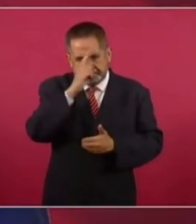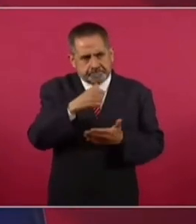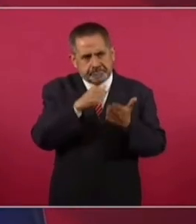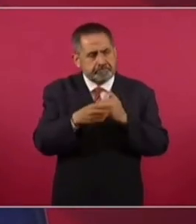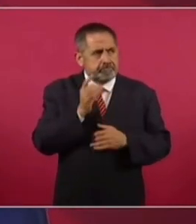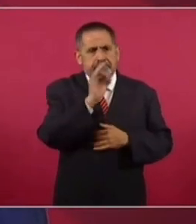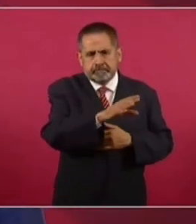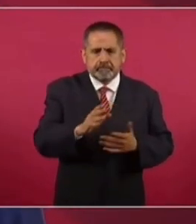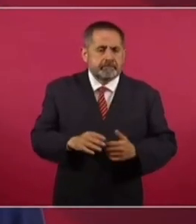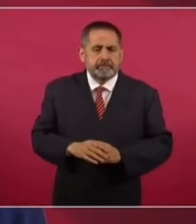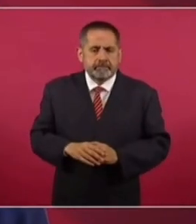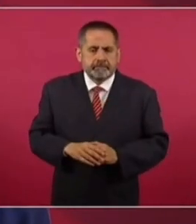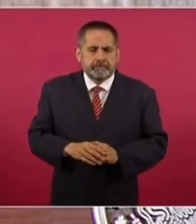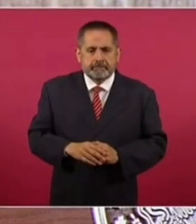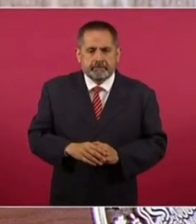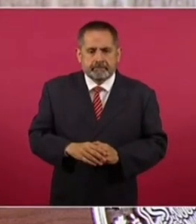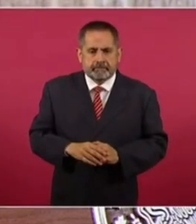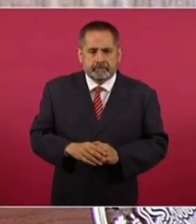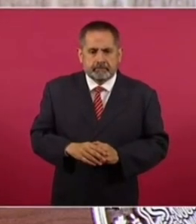respetuosa.